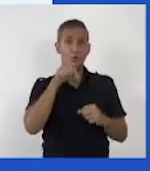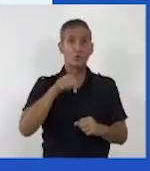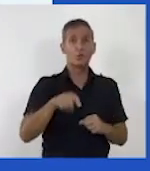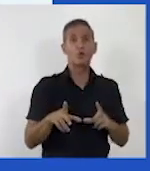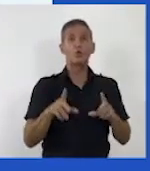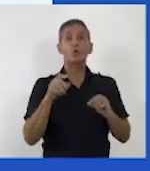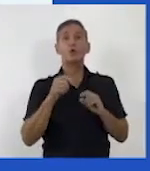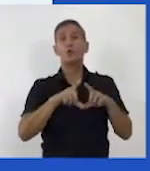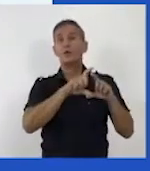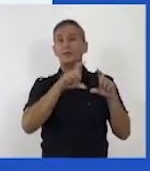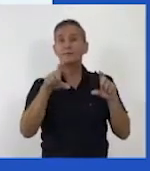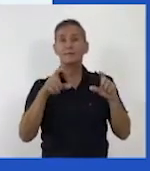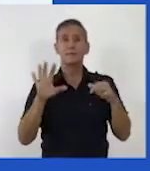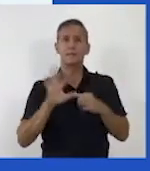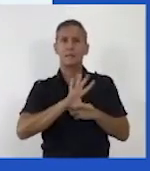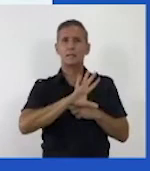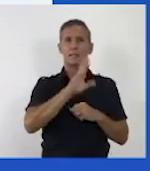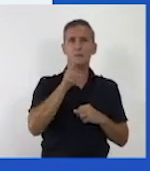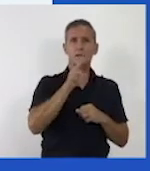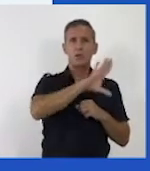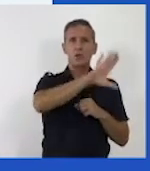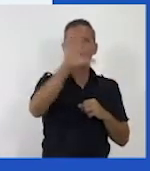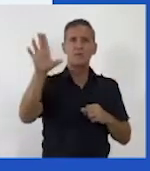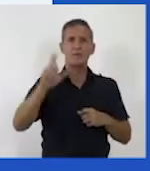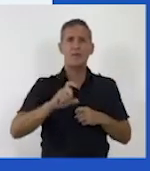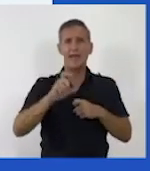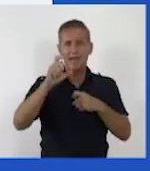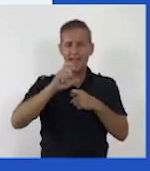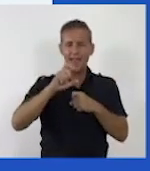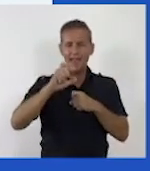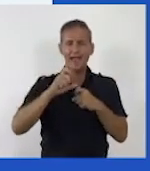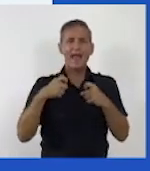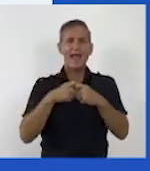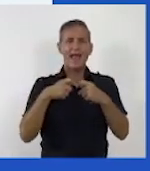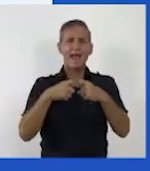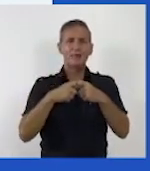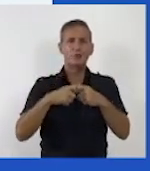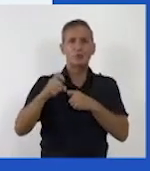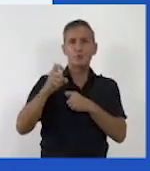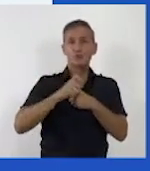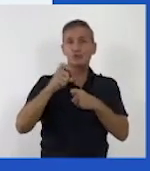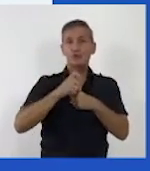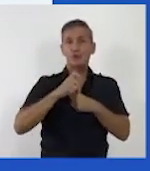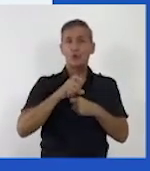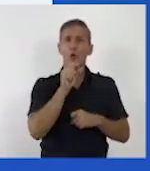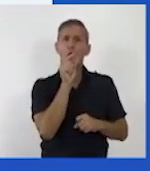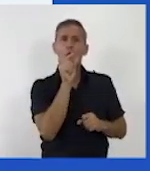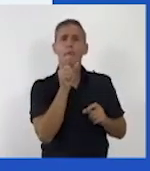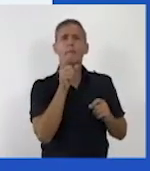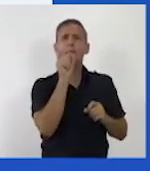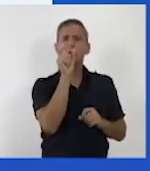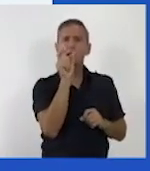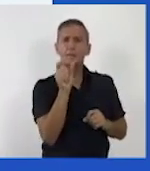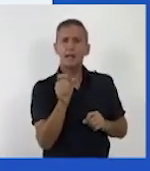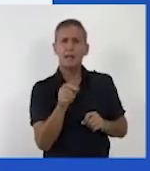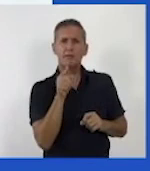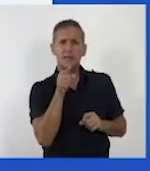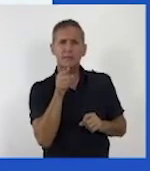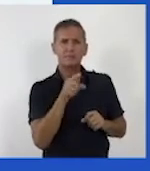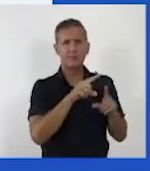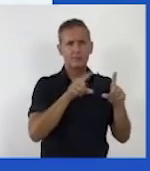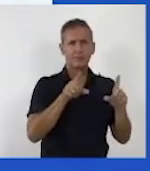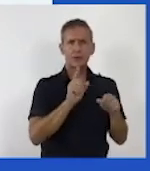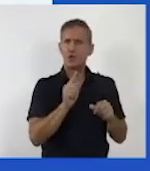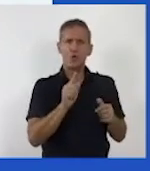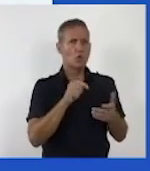paisajes ustedes van a buscar antónimos y sinónimos para palabras que aparecen en el texto copia no